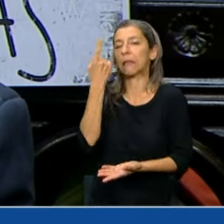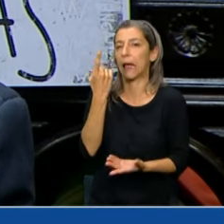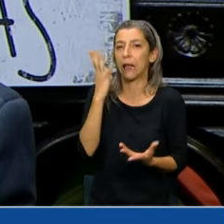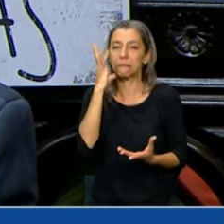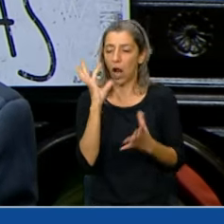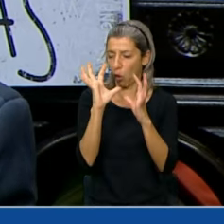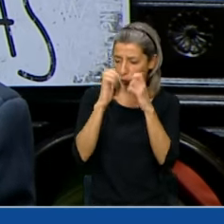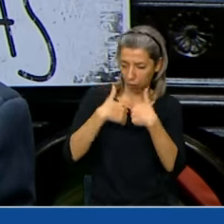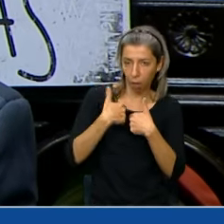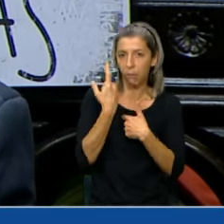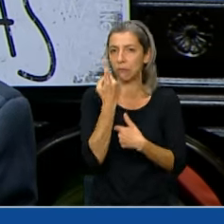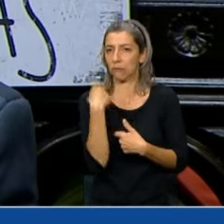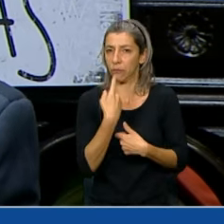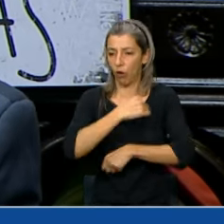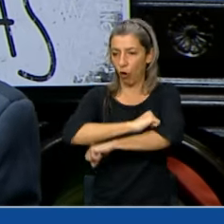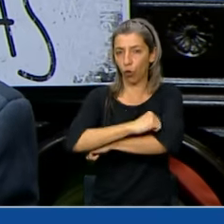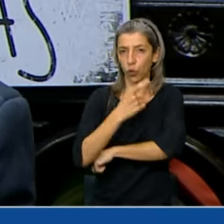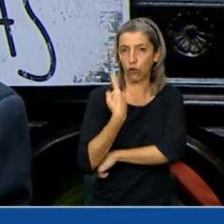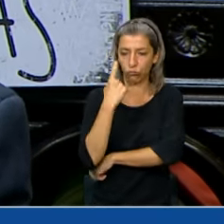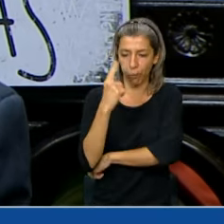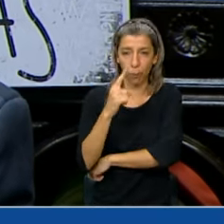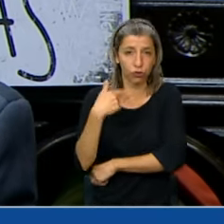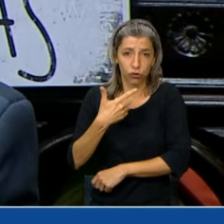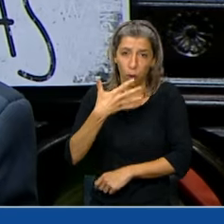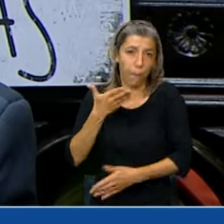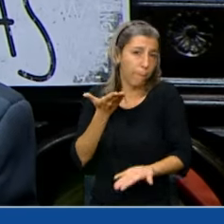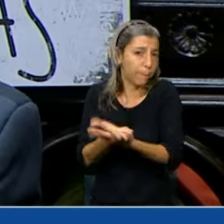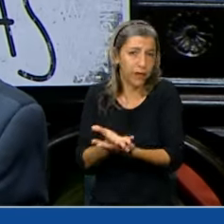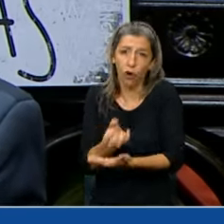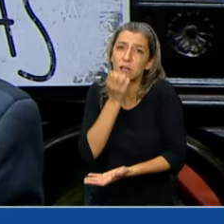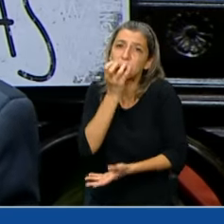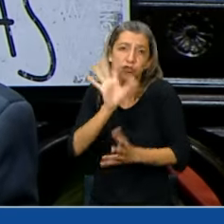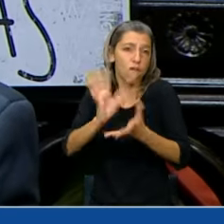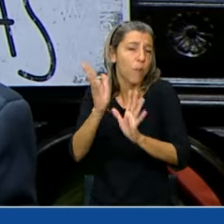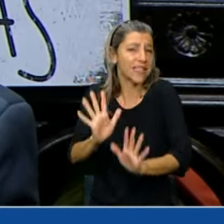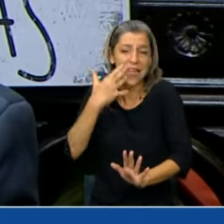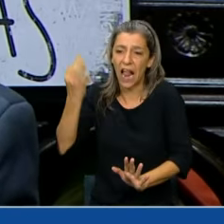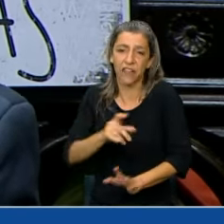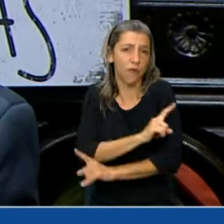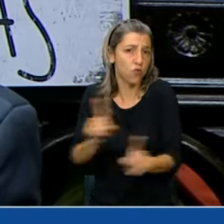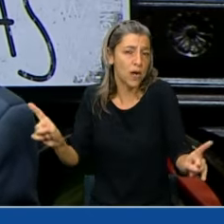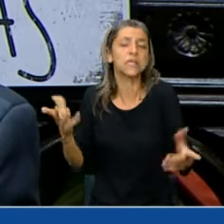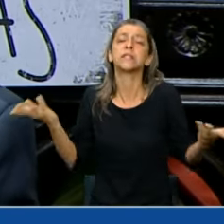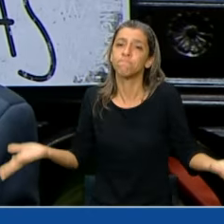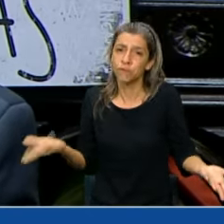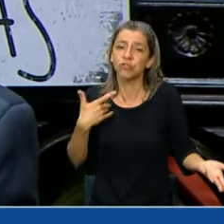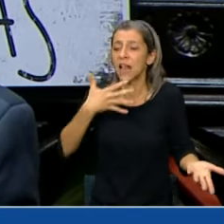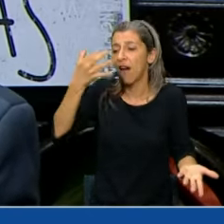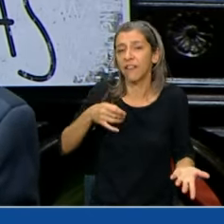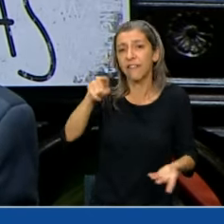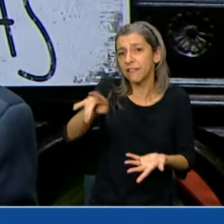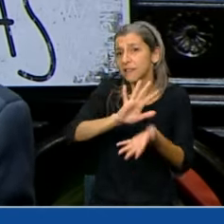conducta Así que le pido que retire esa expresión porque no tiene nada que ver con la realidad y además forma parte de una